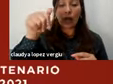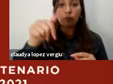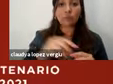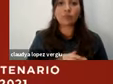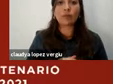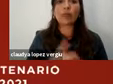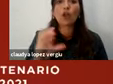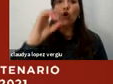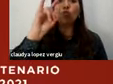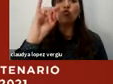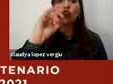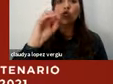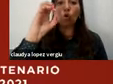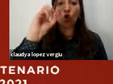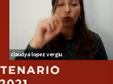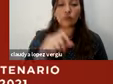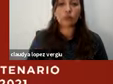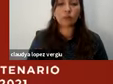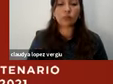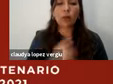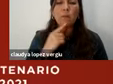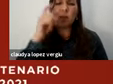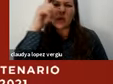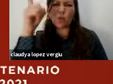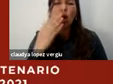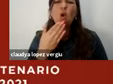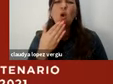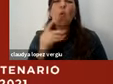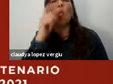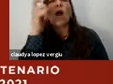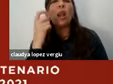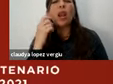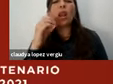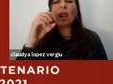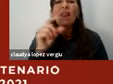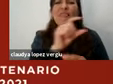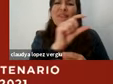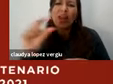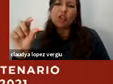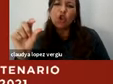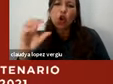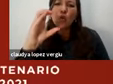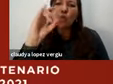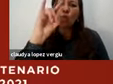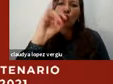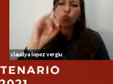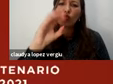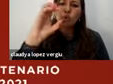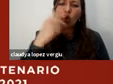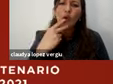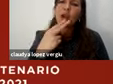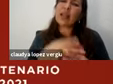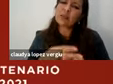en Ahuamaki, ubicados en Ollantaytambo, ¿no? Preguntan, ¿cuál es la dirección en Cusco? Melissa, si por favor puedes absolver.